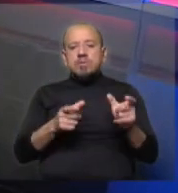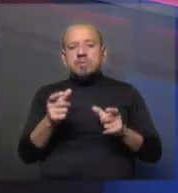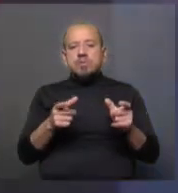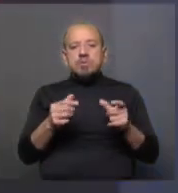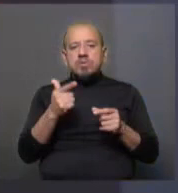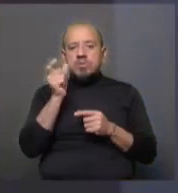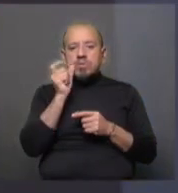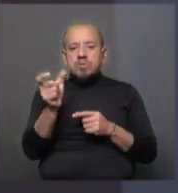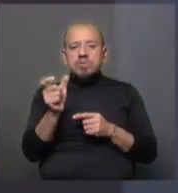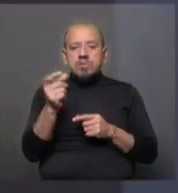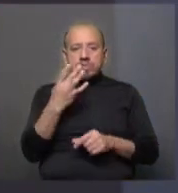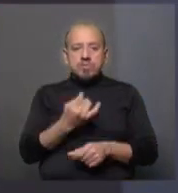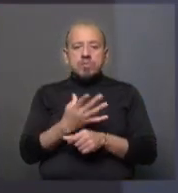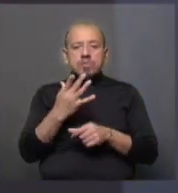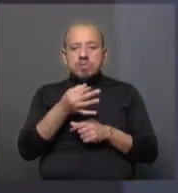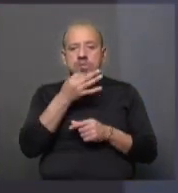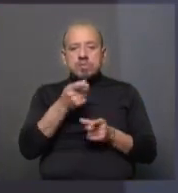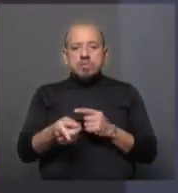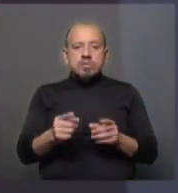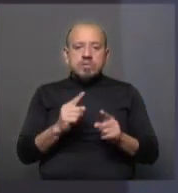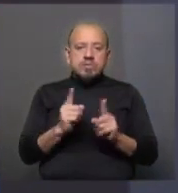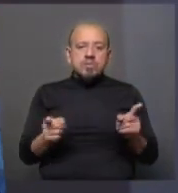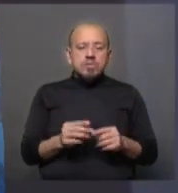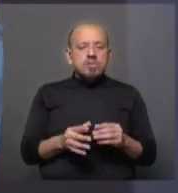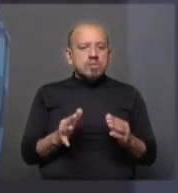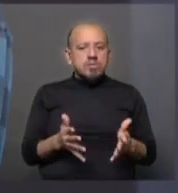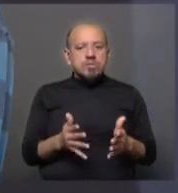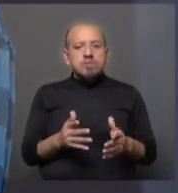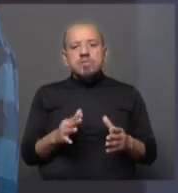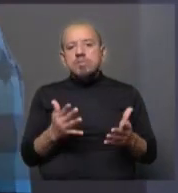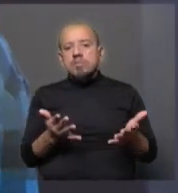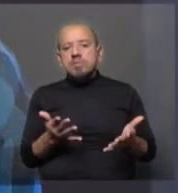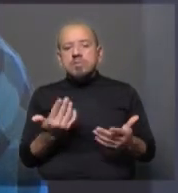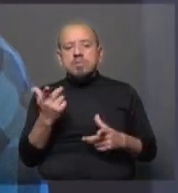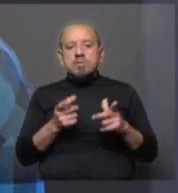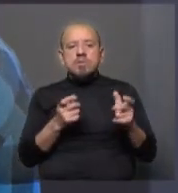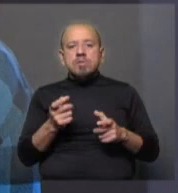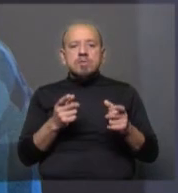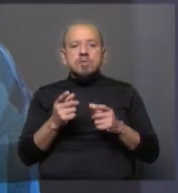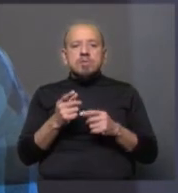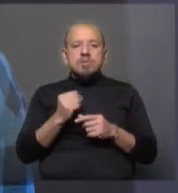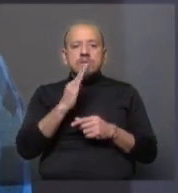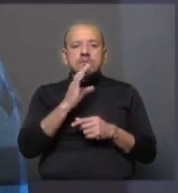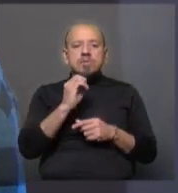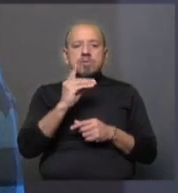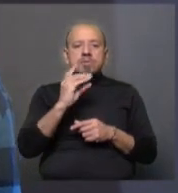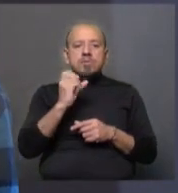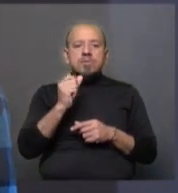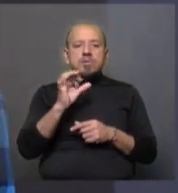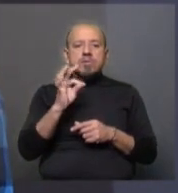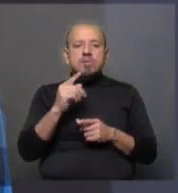argumentos gente profesional que decía que no era Y decía que era y para que la gente que escuche el podcast saque sus propias conclusiones